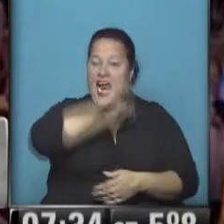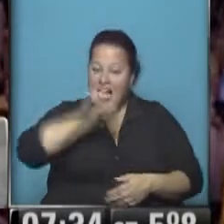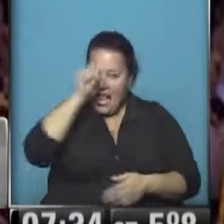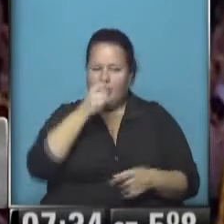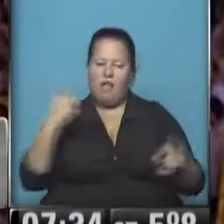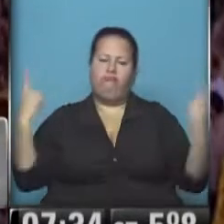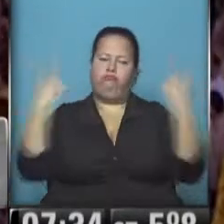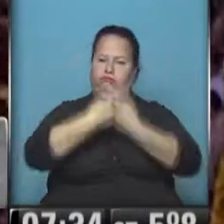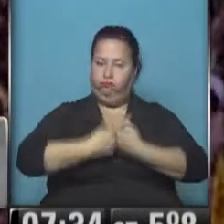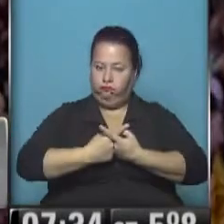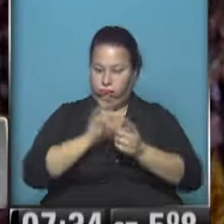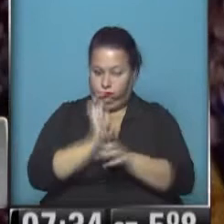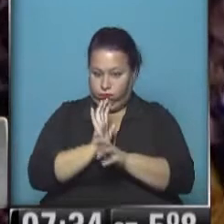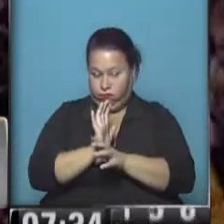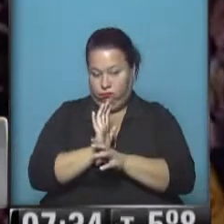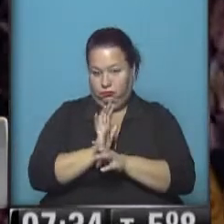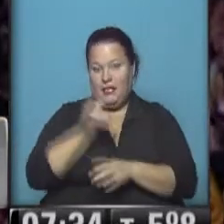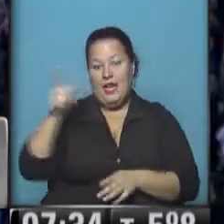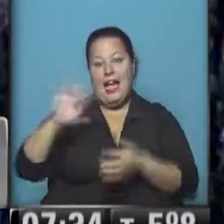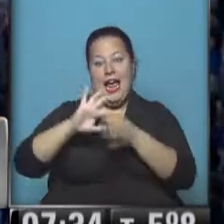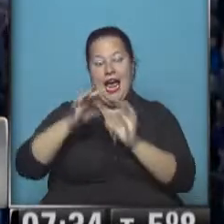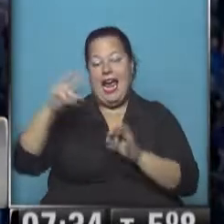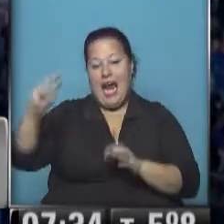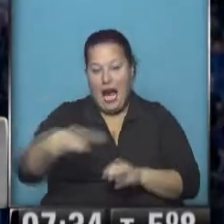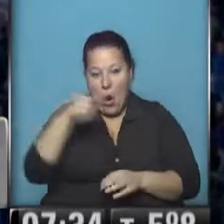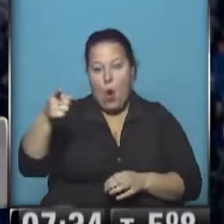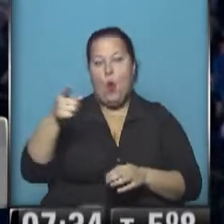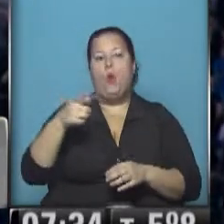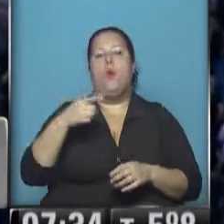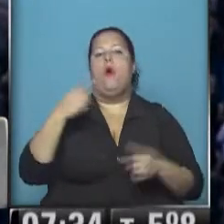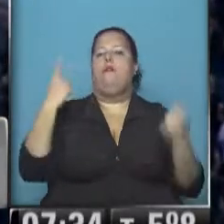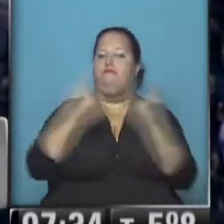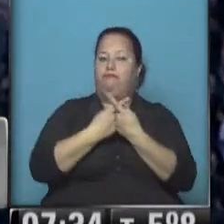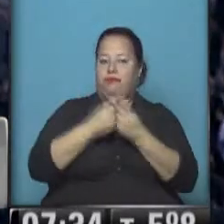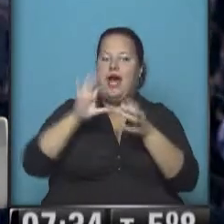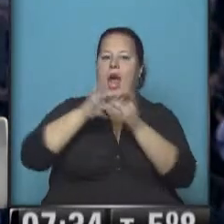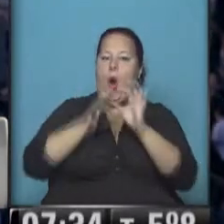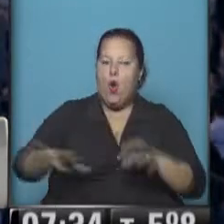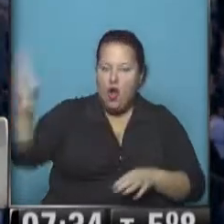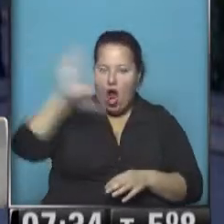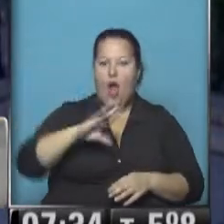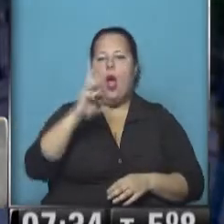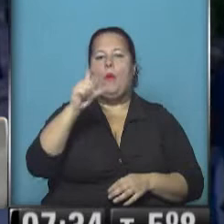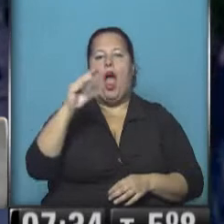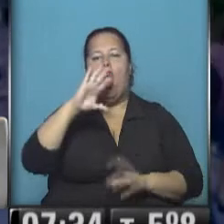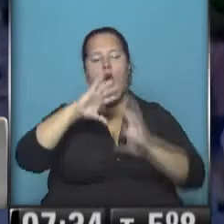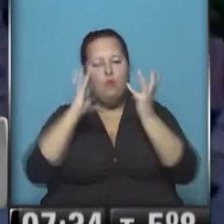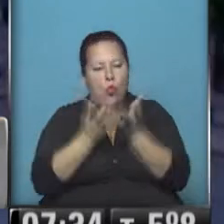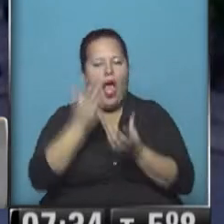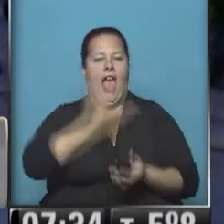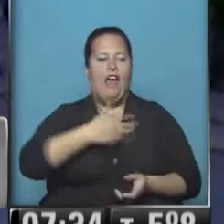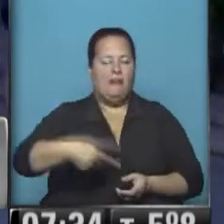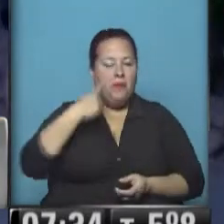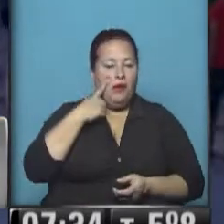iba a enfrentar al euro, se iba a enfrentar a la zona europea, al Banco Mundial, al FMI. Sin